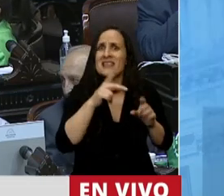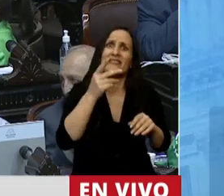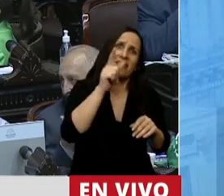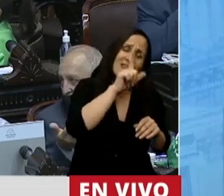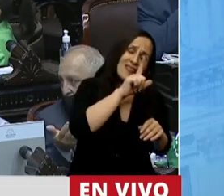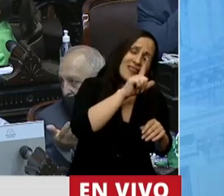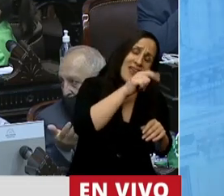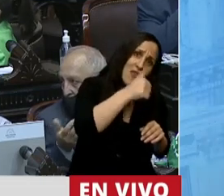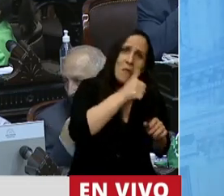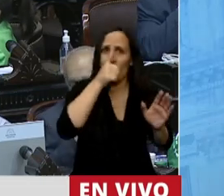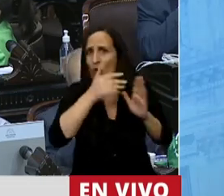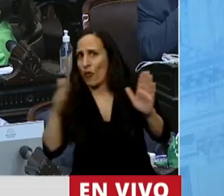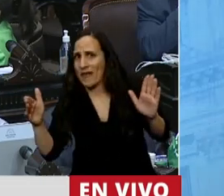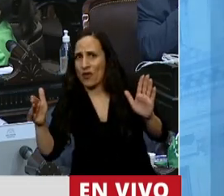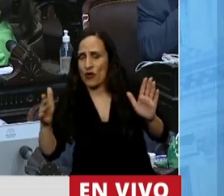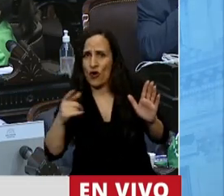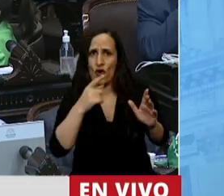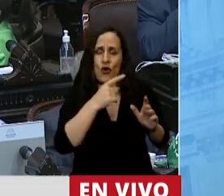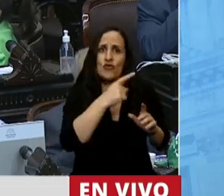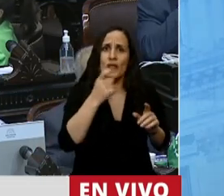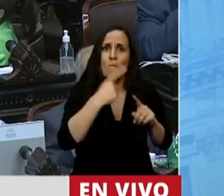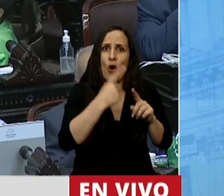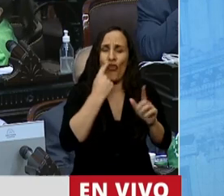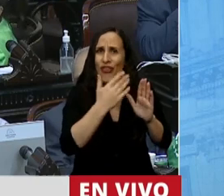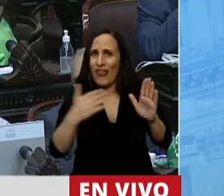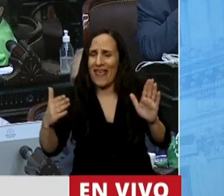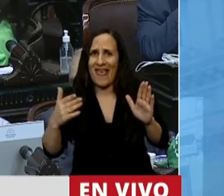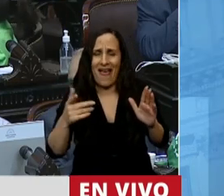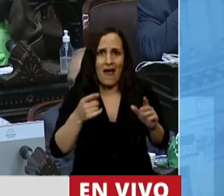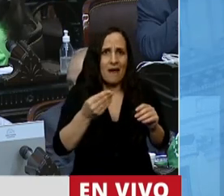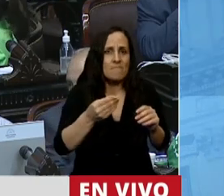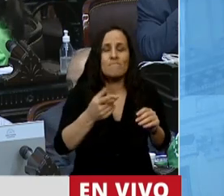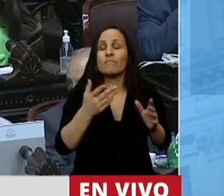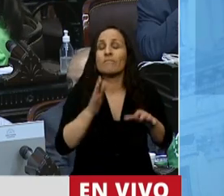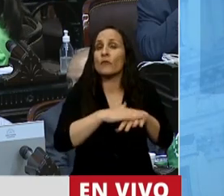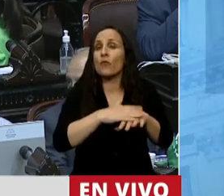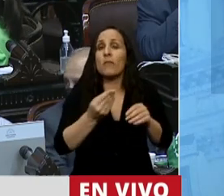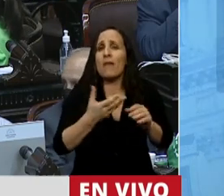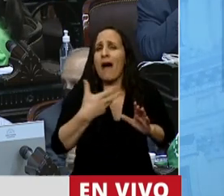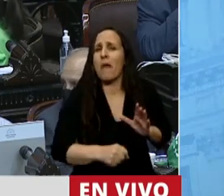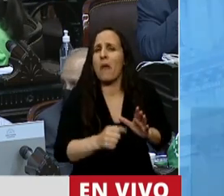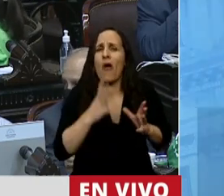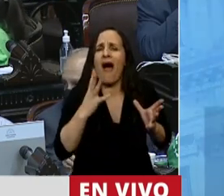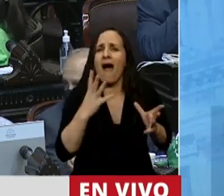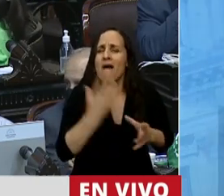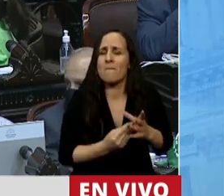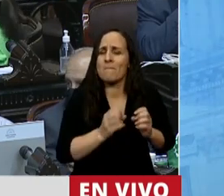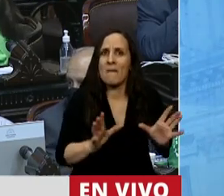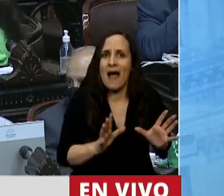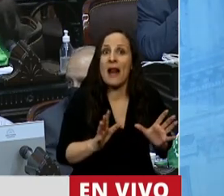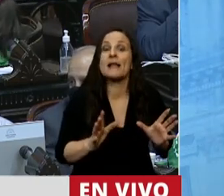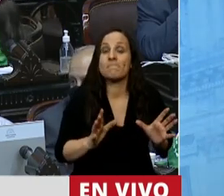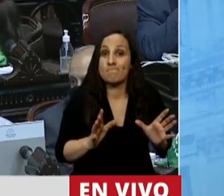domingos, por abortos mal practicados. Y es aquí que creo que es imprescindible